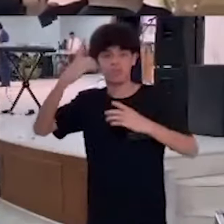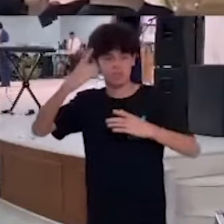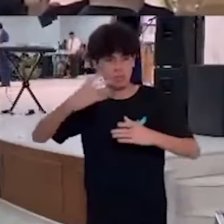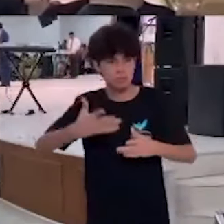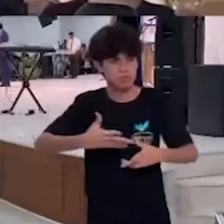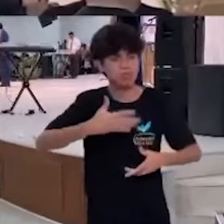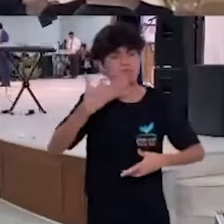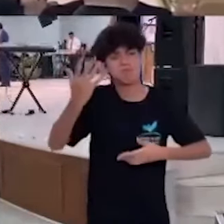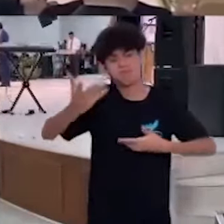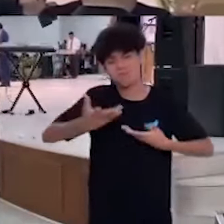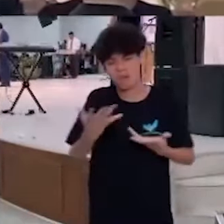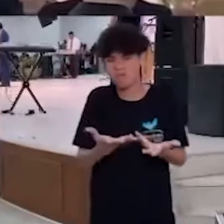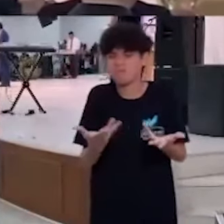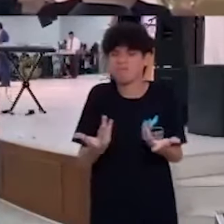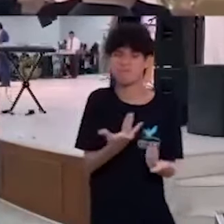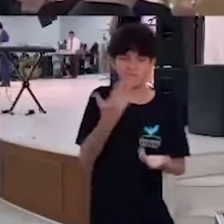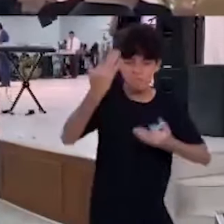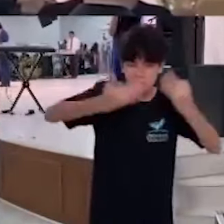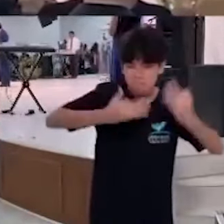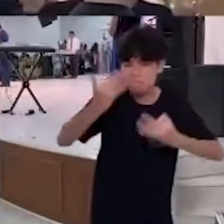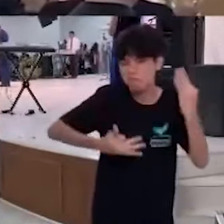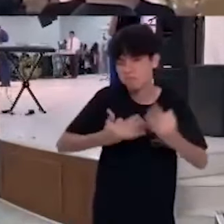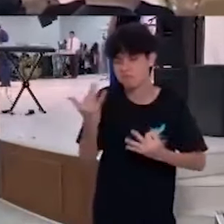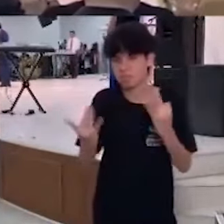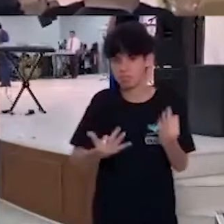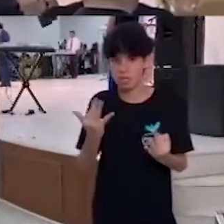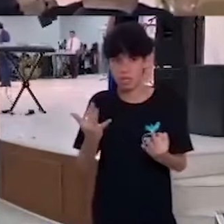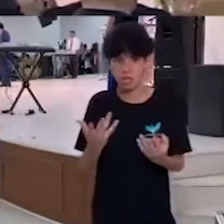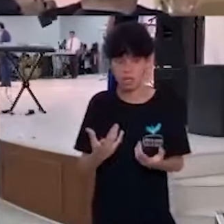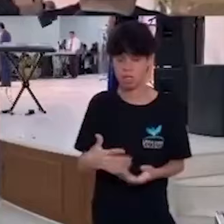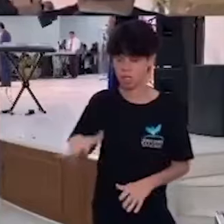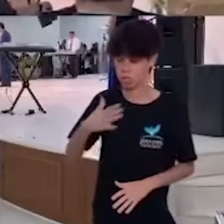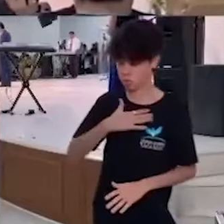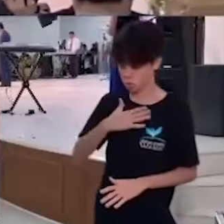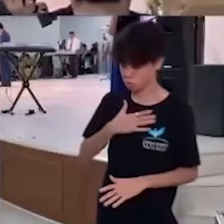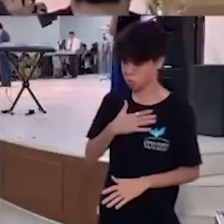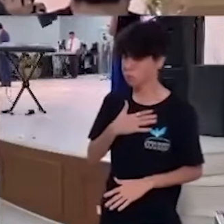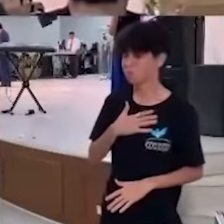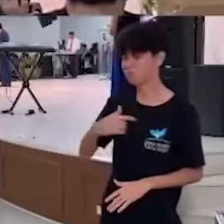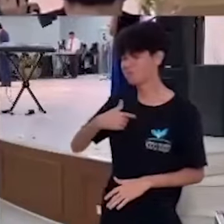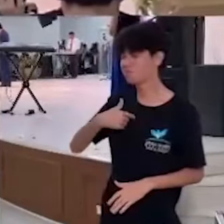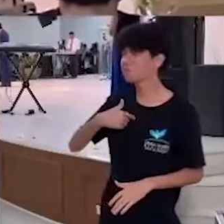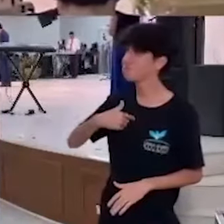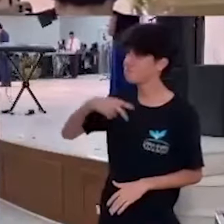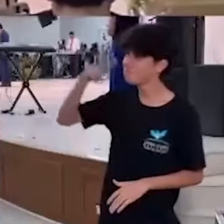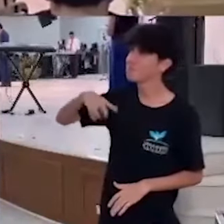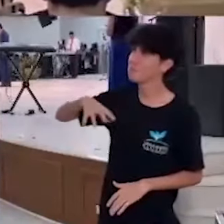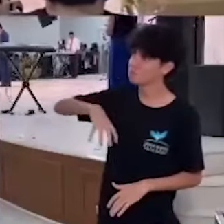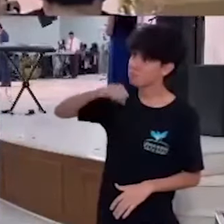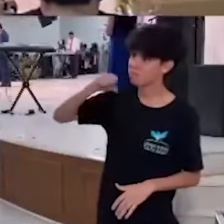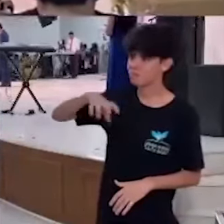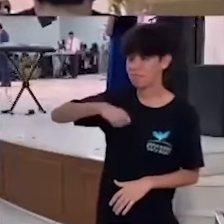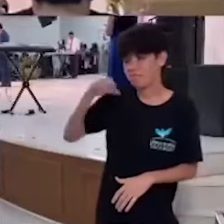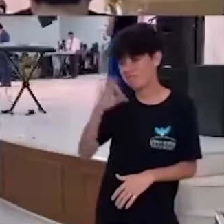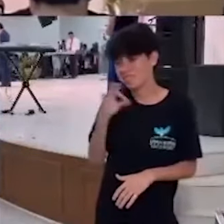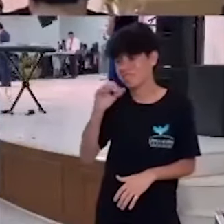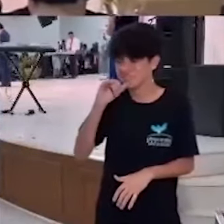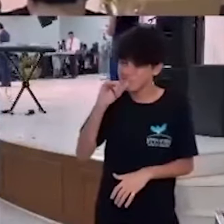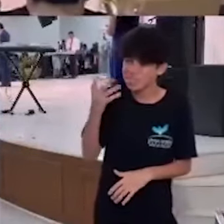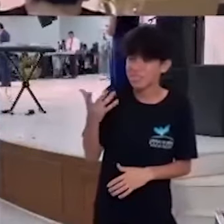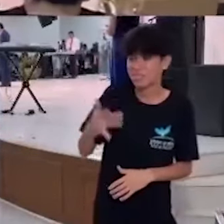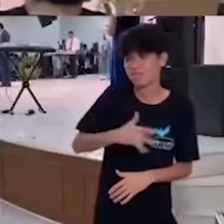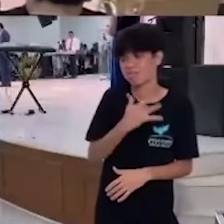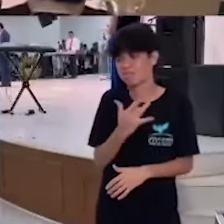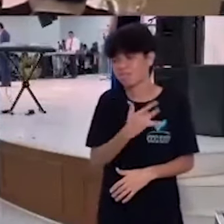Que podamos delante de ti decir, Señor, luchamos. Luchamos, sufrimos, batallamos.